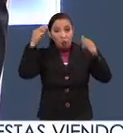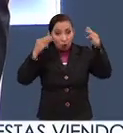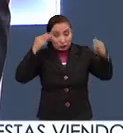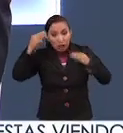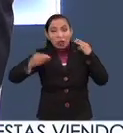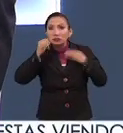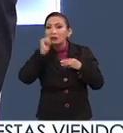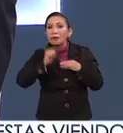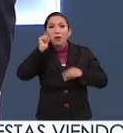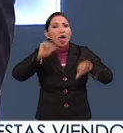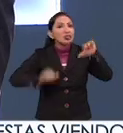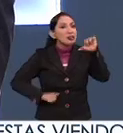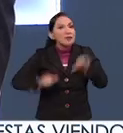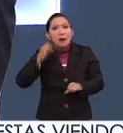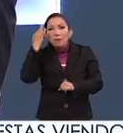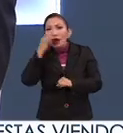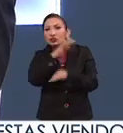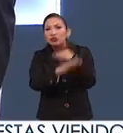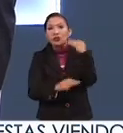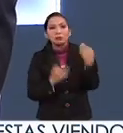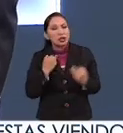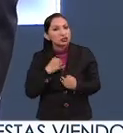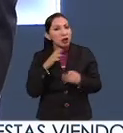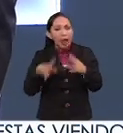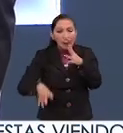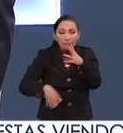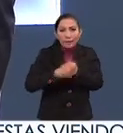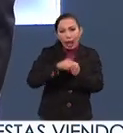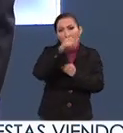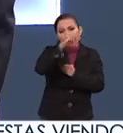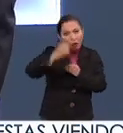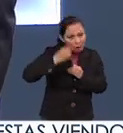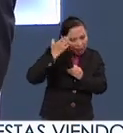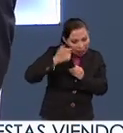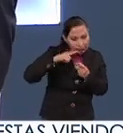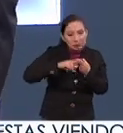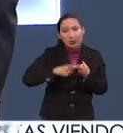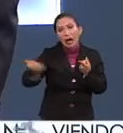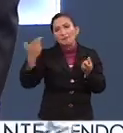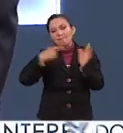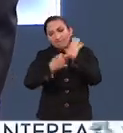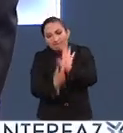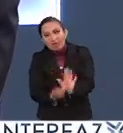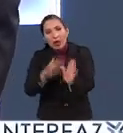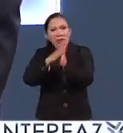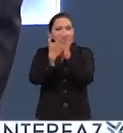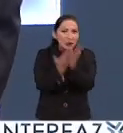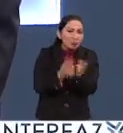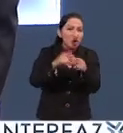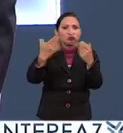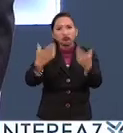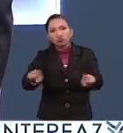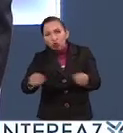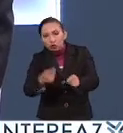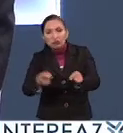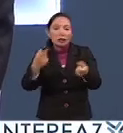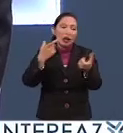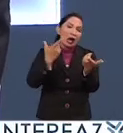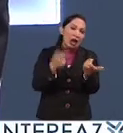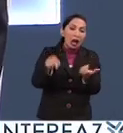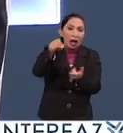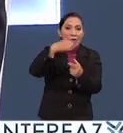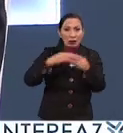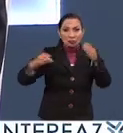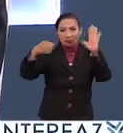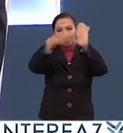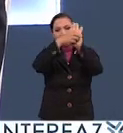tiene siempre actividades para todos los públicos, adicionales a las conferencias, presentaciones de libro, conciertos que se dan en la